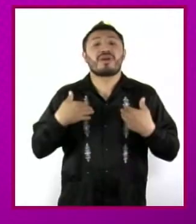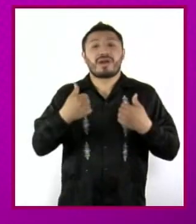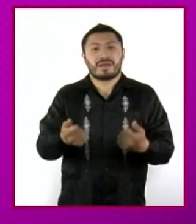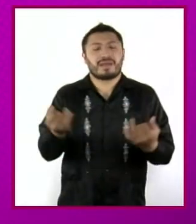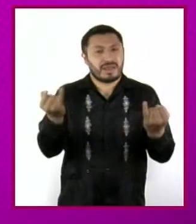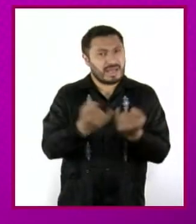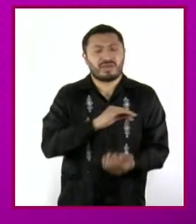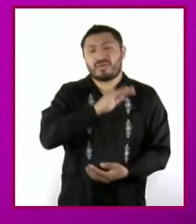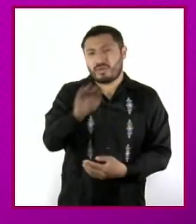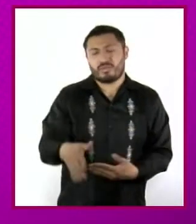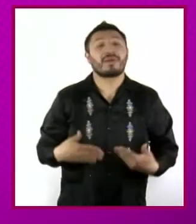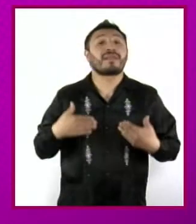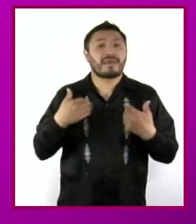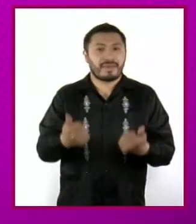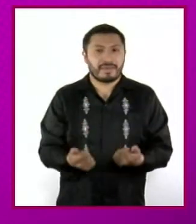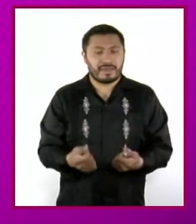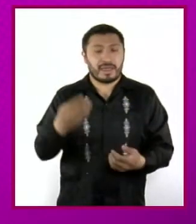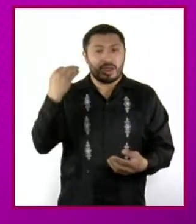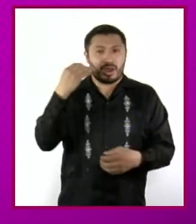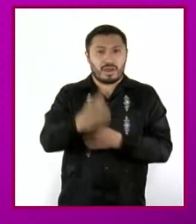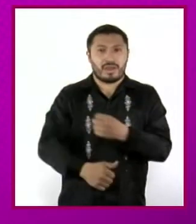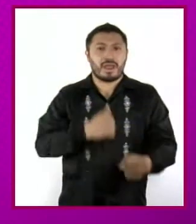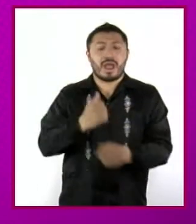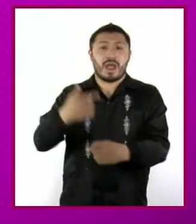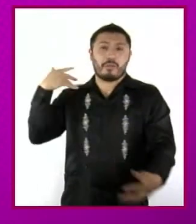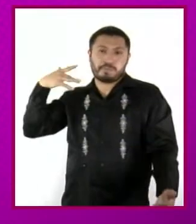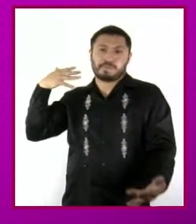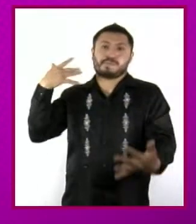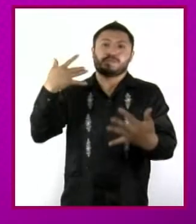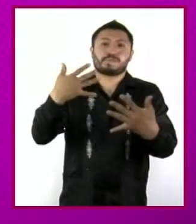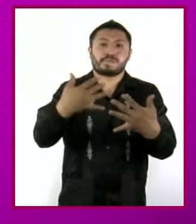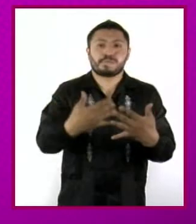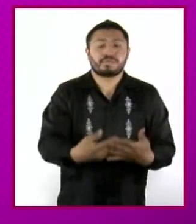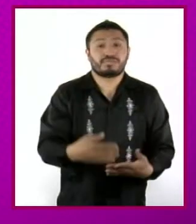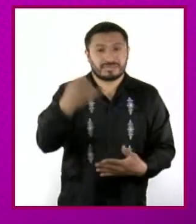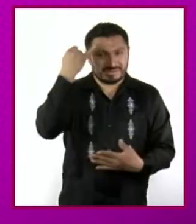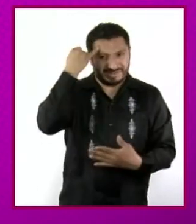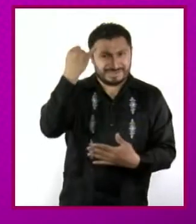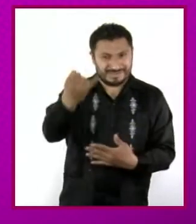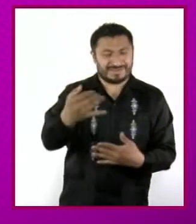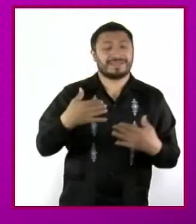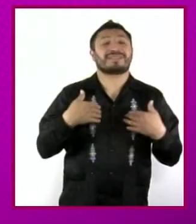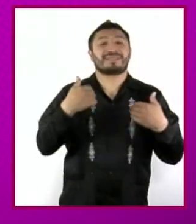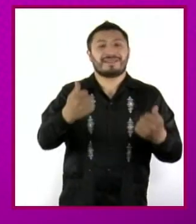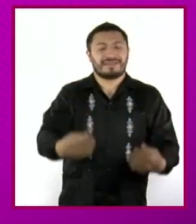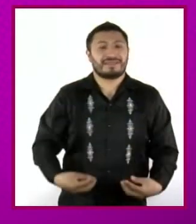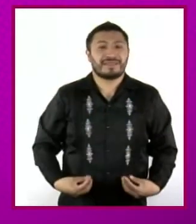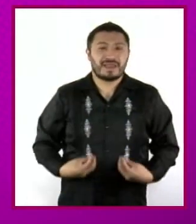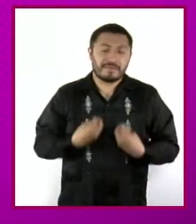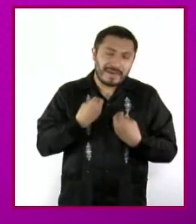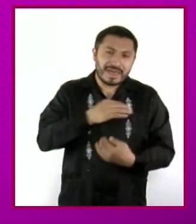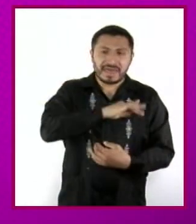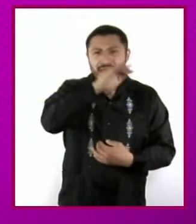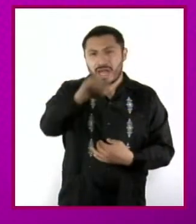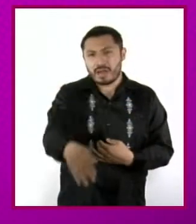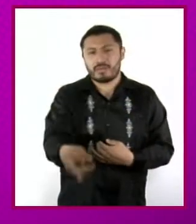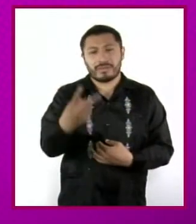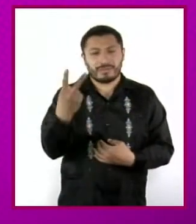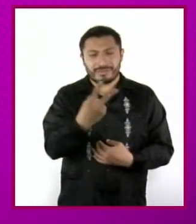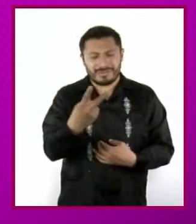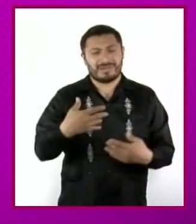muerte. Durante muchos años, esta idea de entender la vida y la muerte